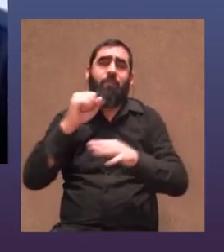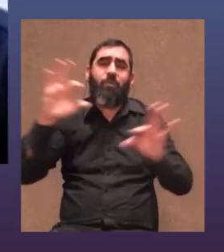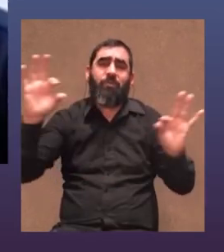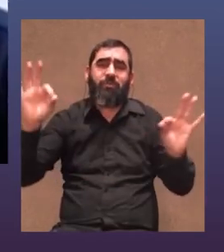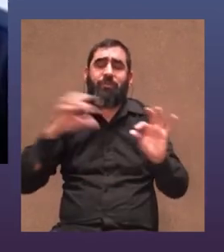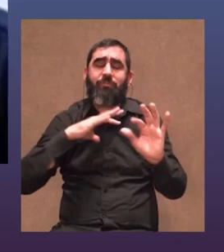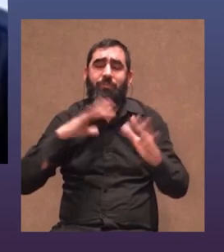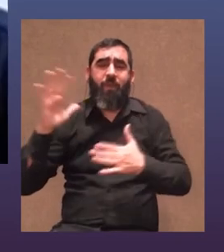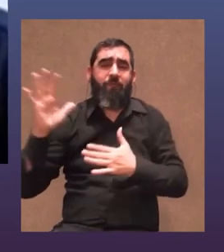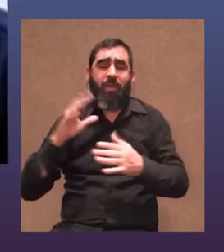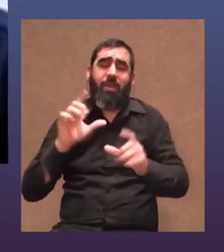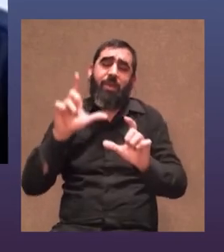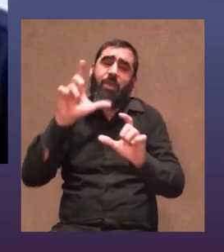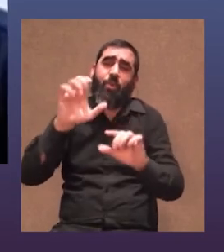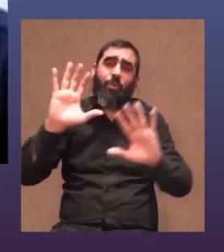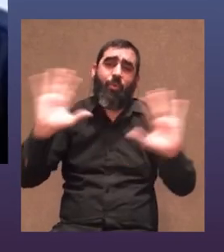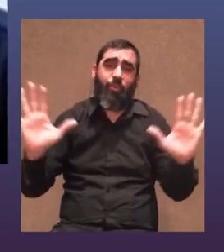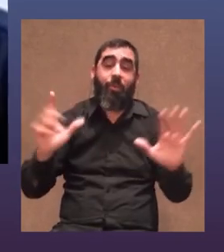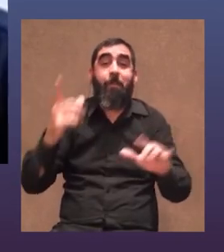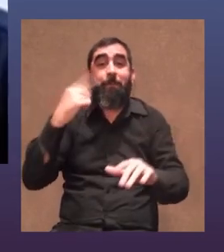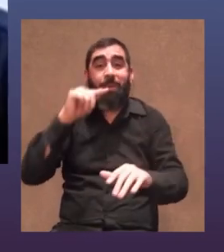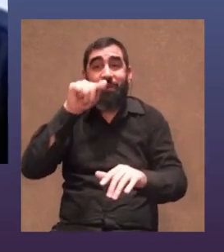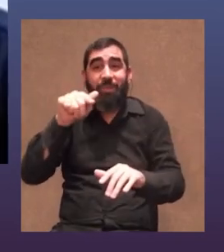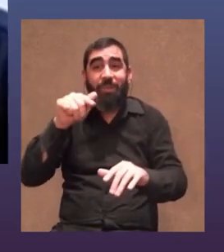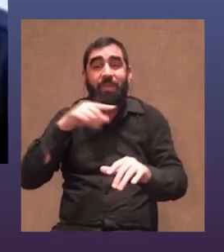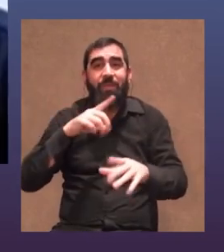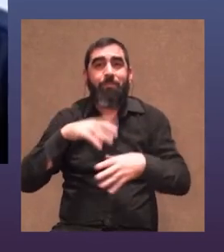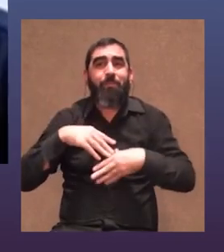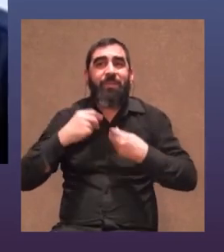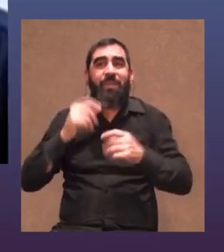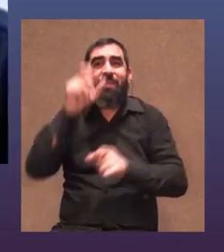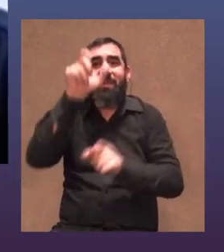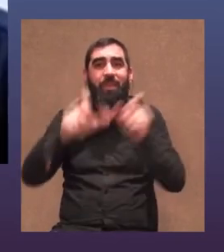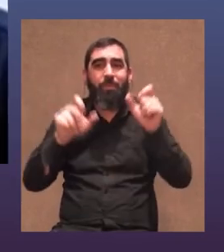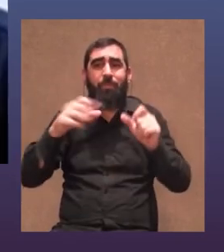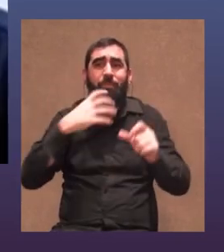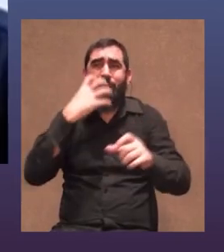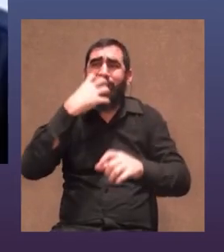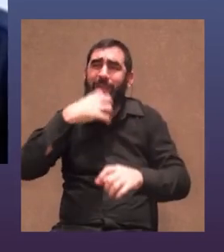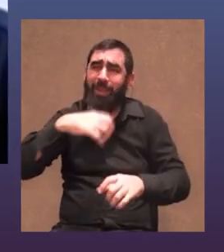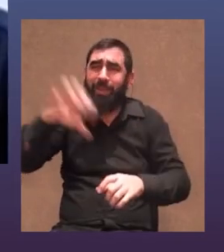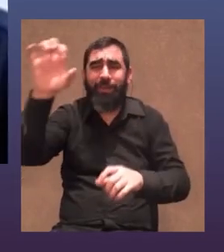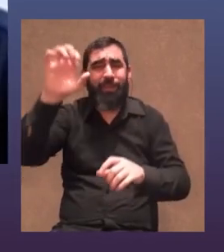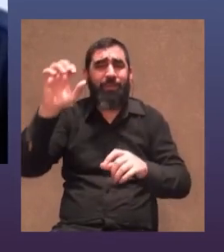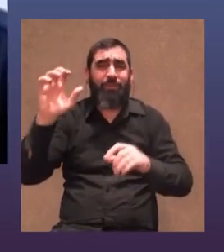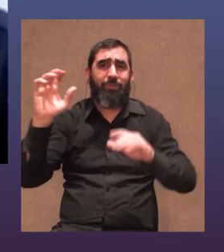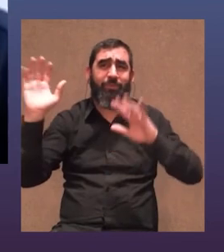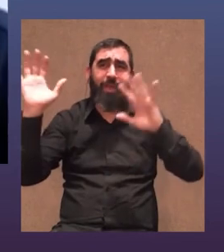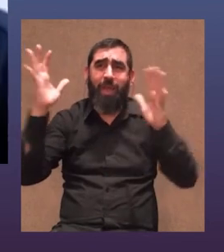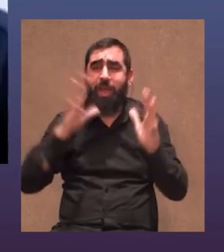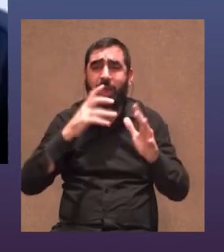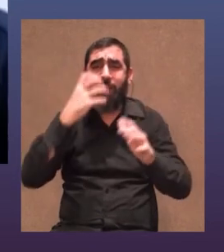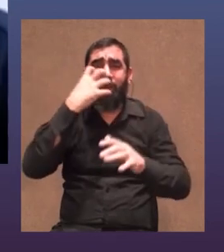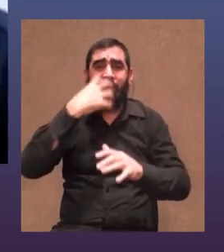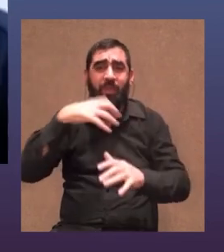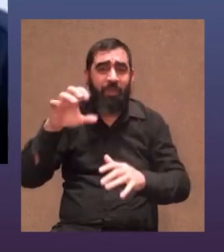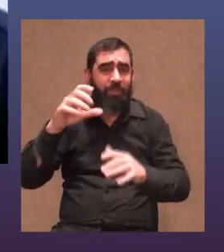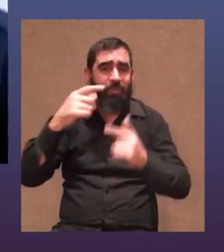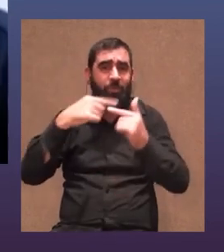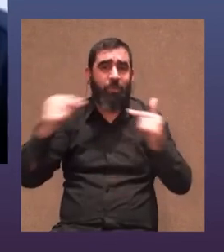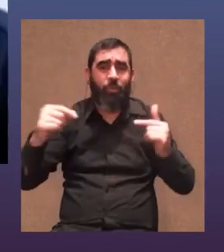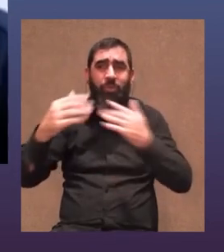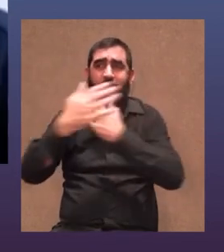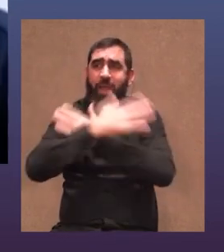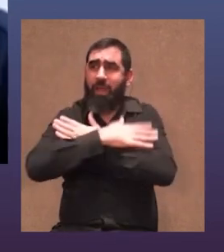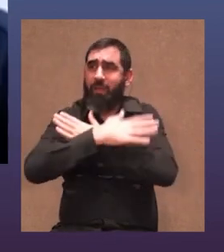que estoy diciendo, es una obviedad, pero lo que pasaba en el público era una ovación de gritos, de alaritos, de